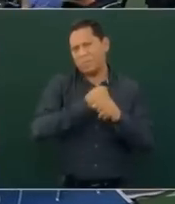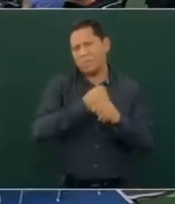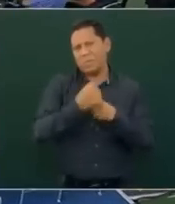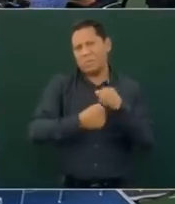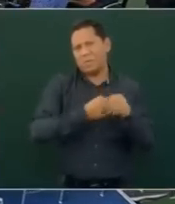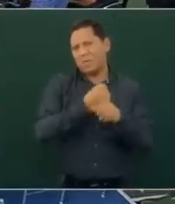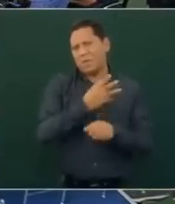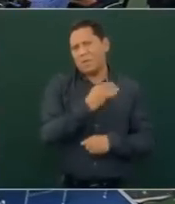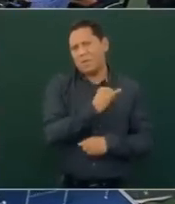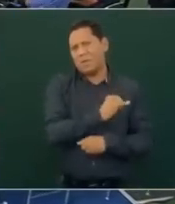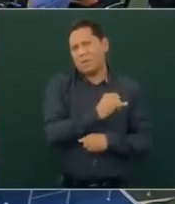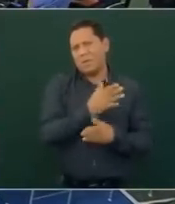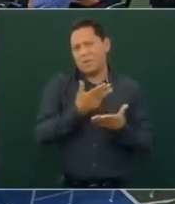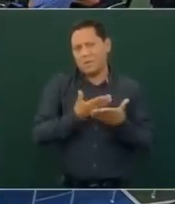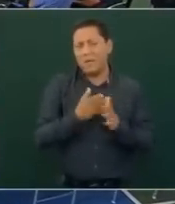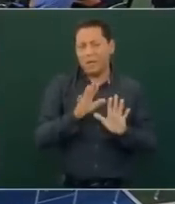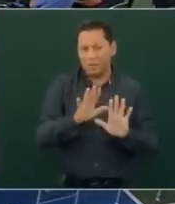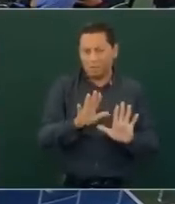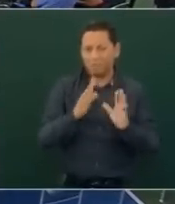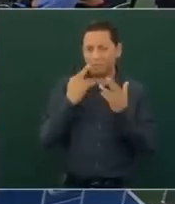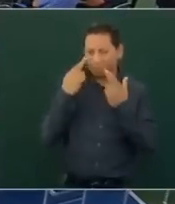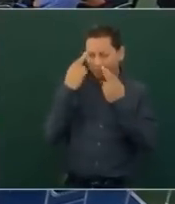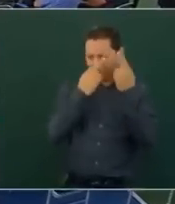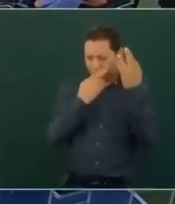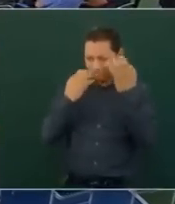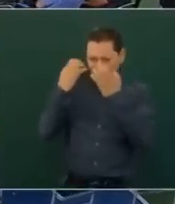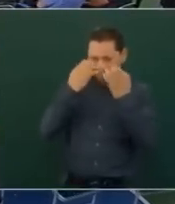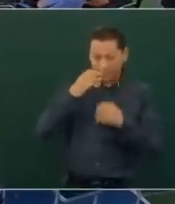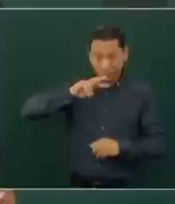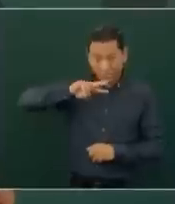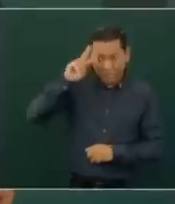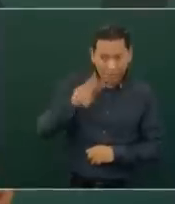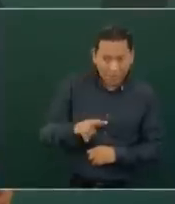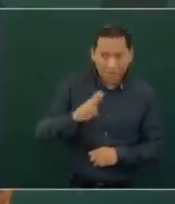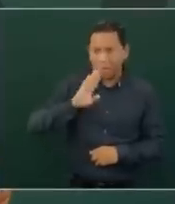hacen análisis críticos.